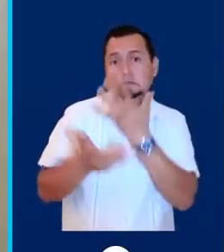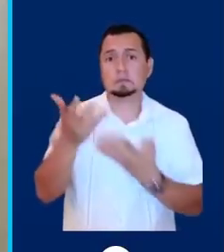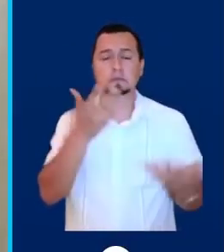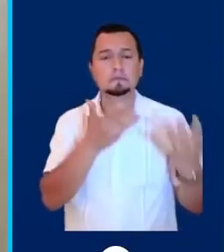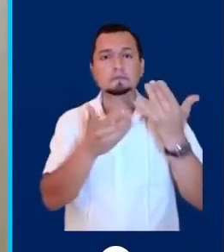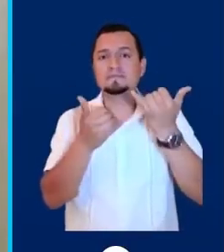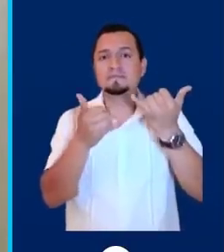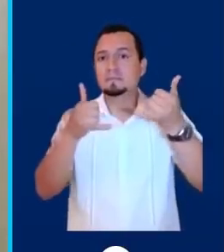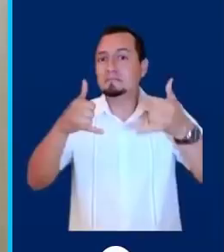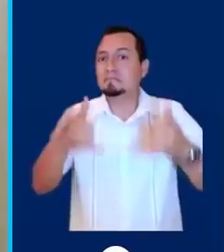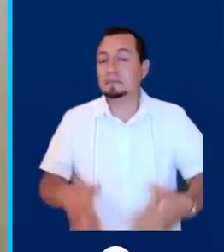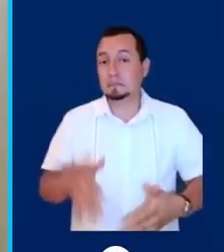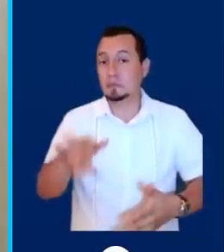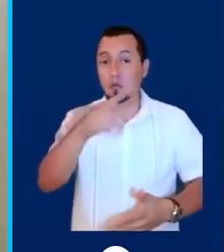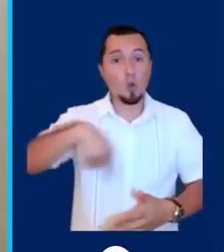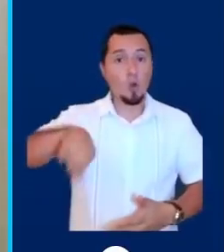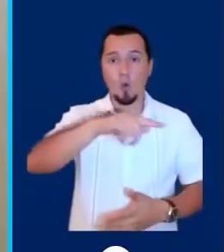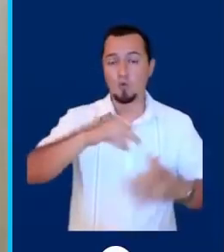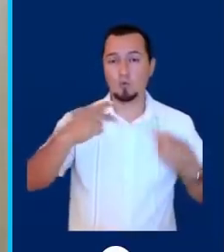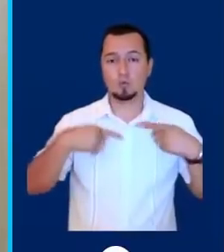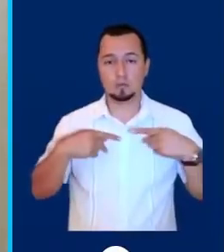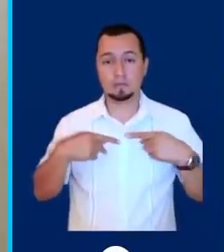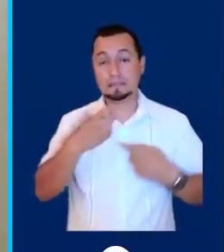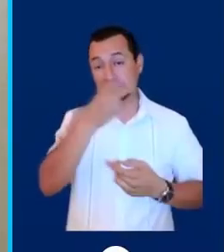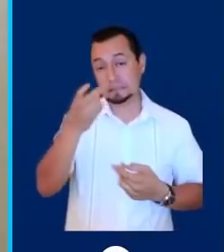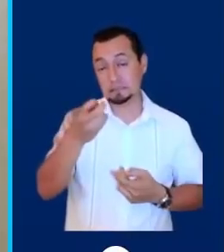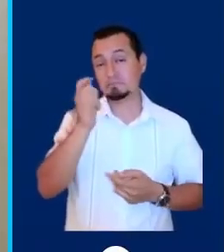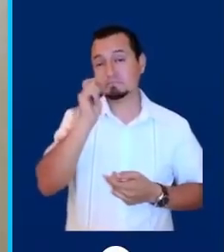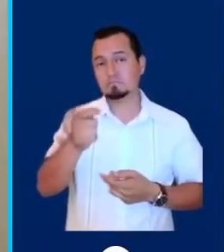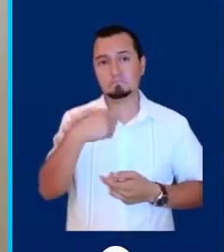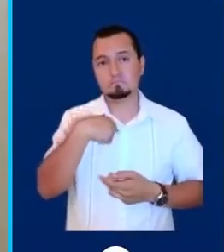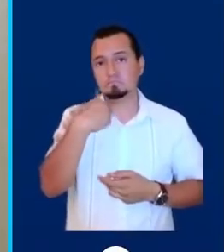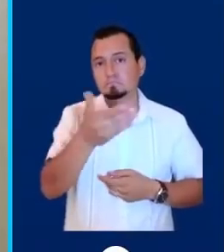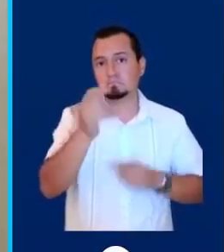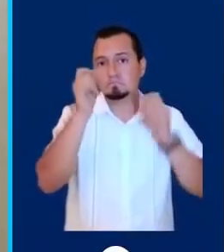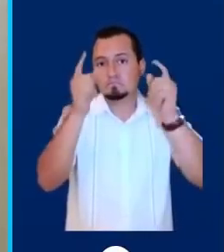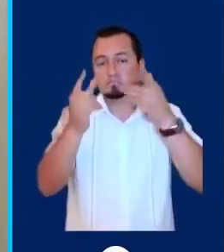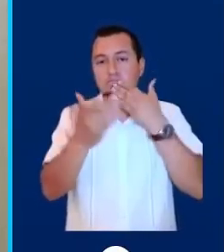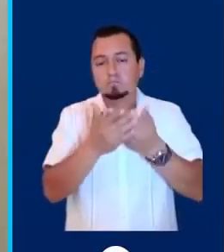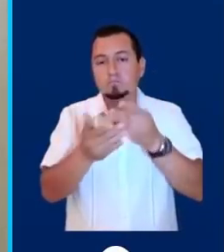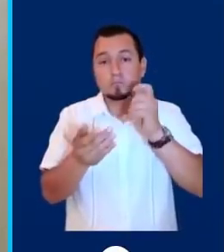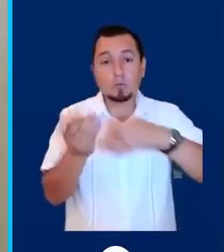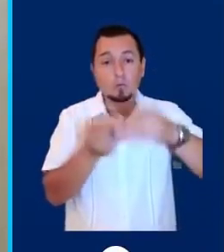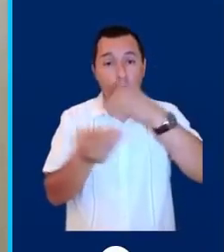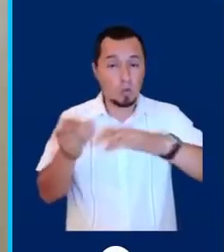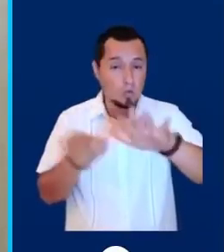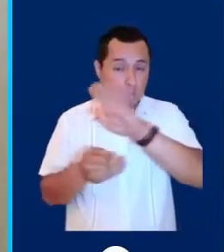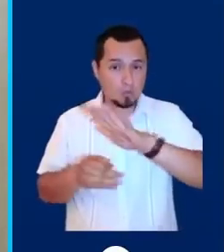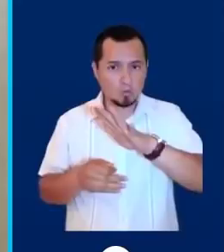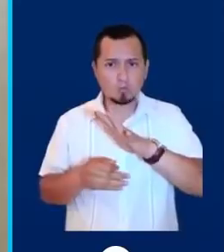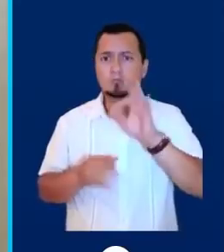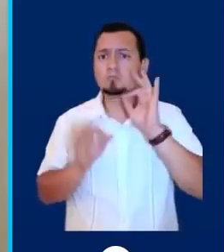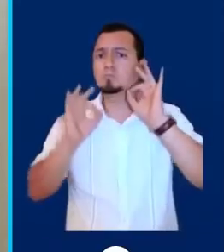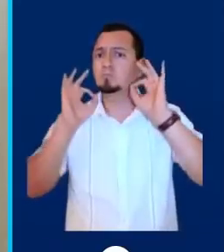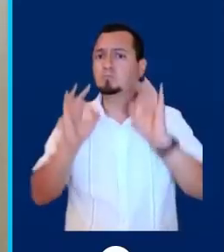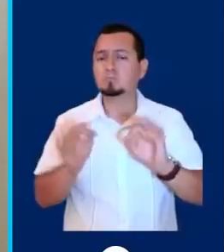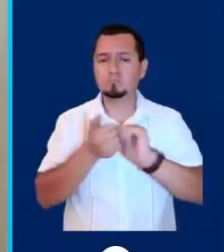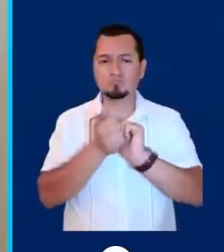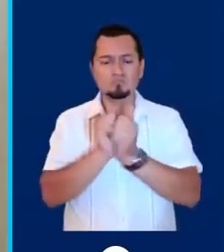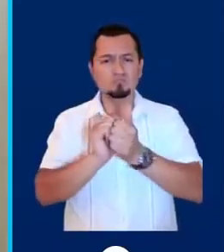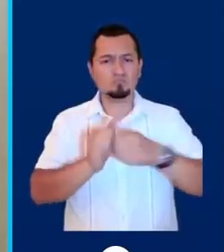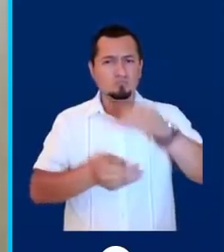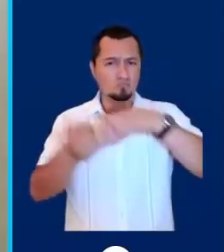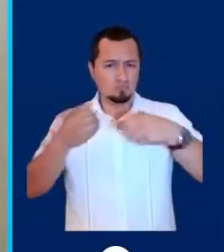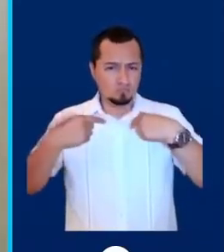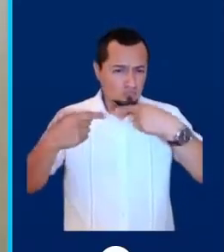asesorías particulares. Por cierto, los grupos de seguimiento han resultado todo un éxito, dicho por los mismos